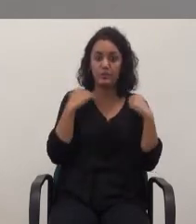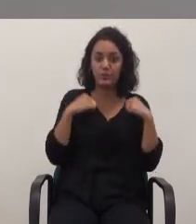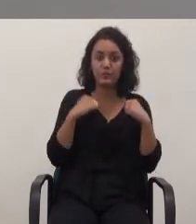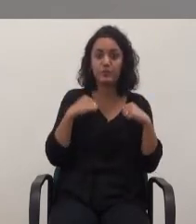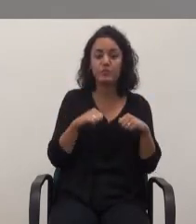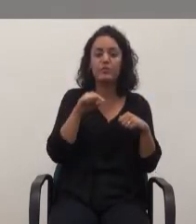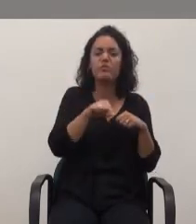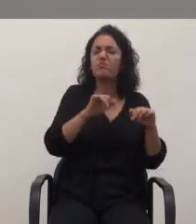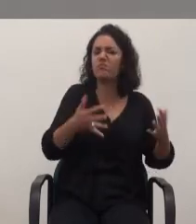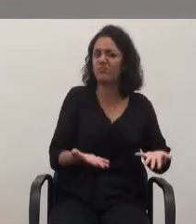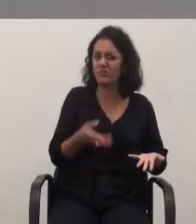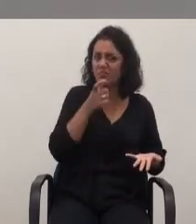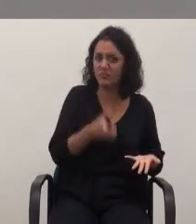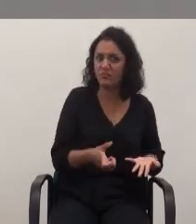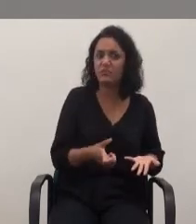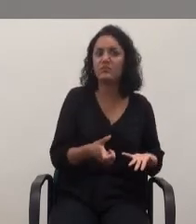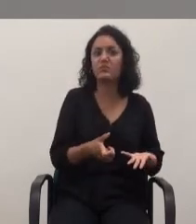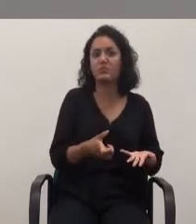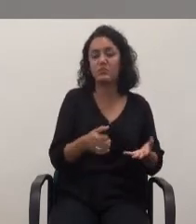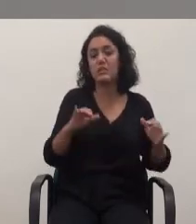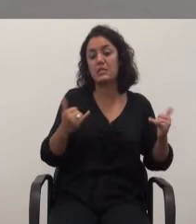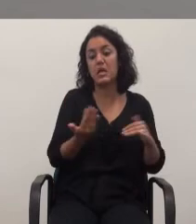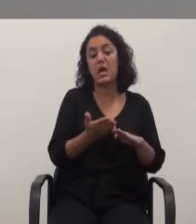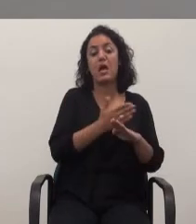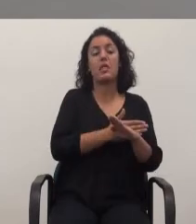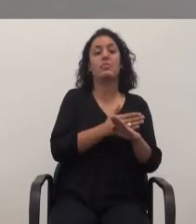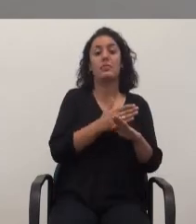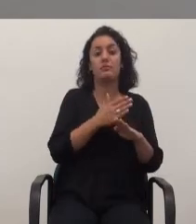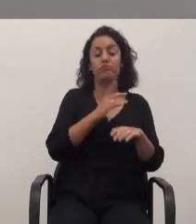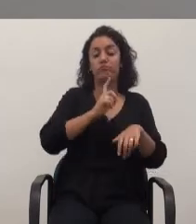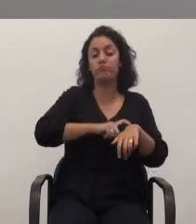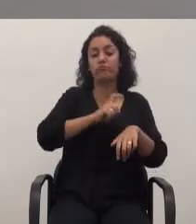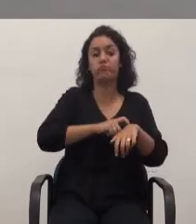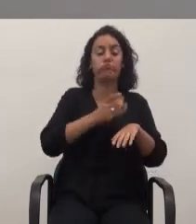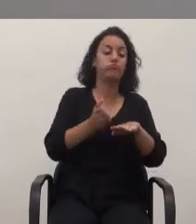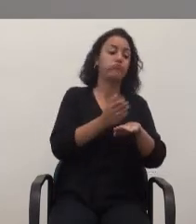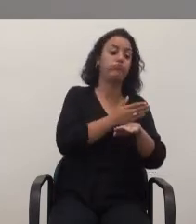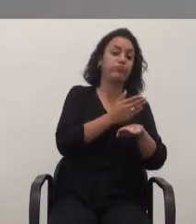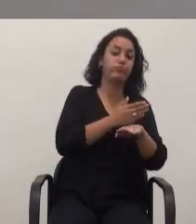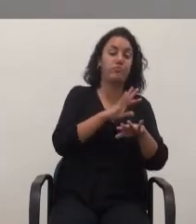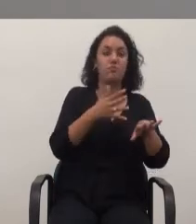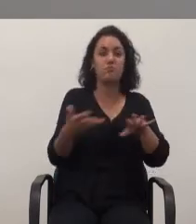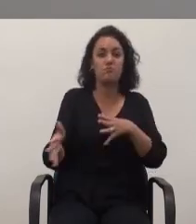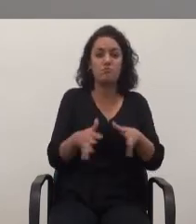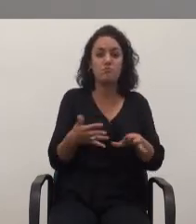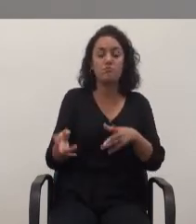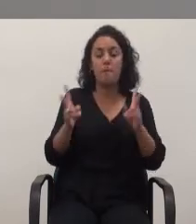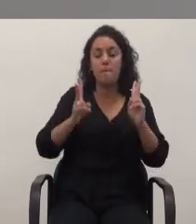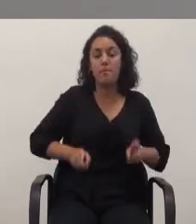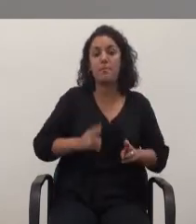creo que habiendo pasado un cierto tiempo, unos ya más de 10 años, de que el ISEF